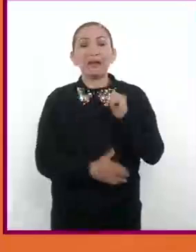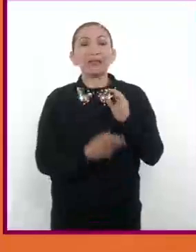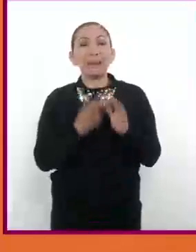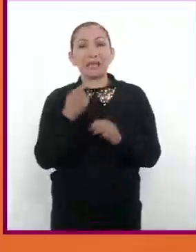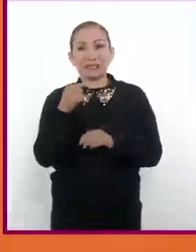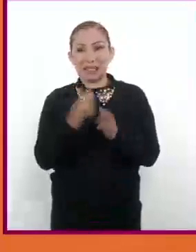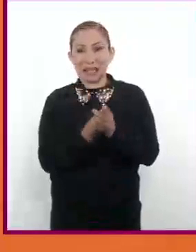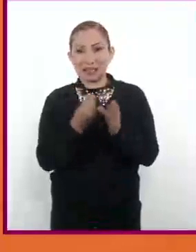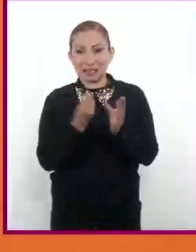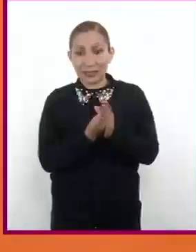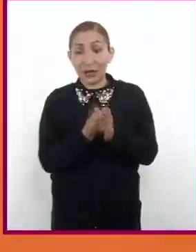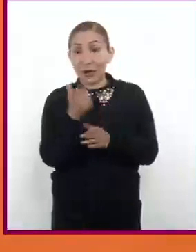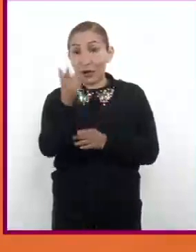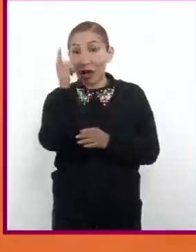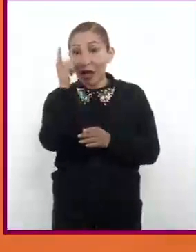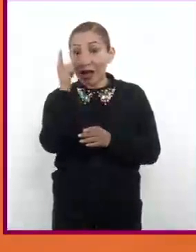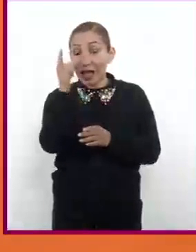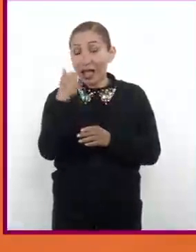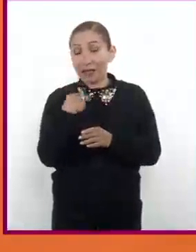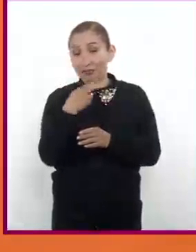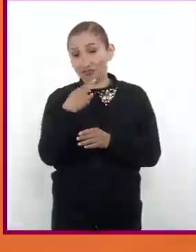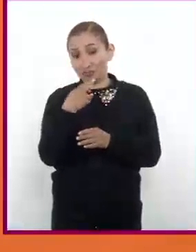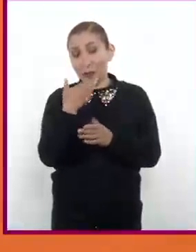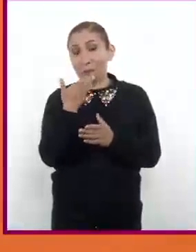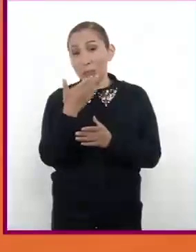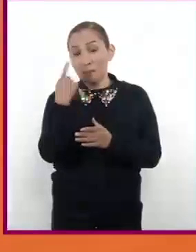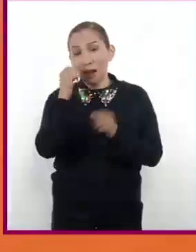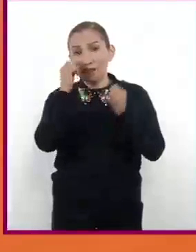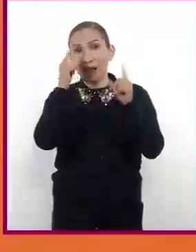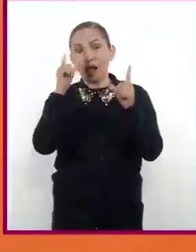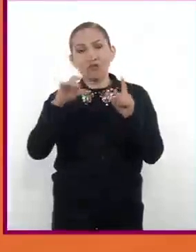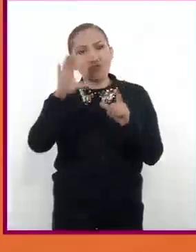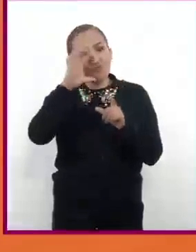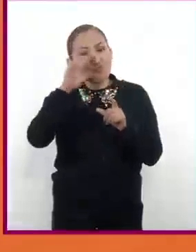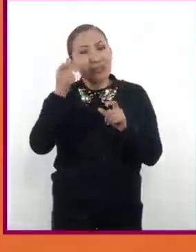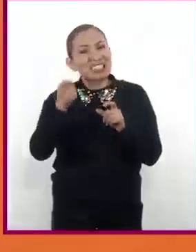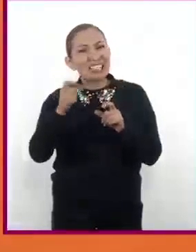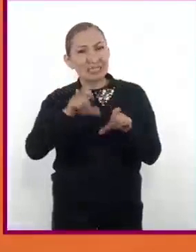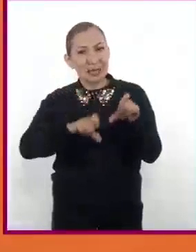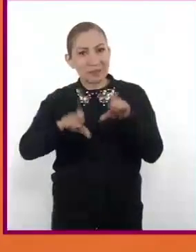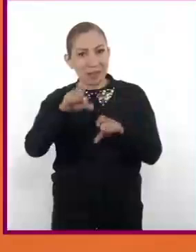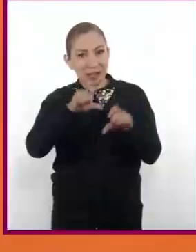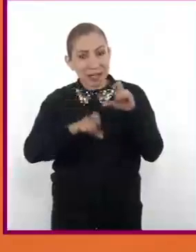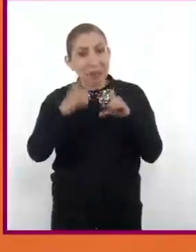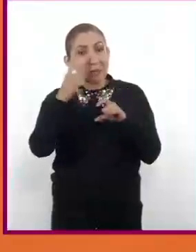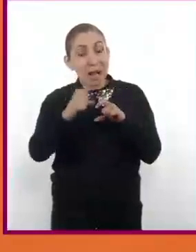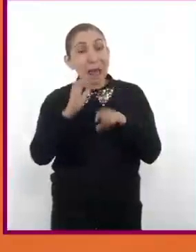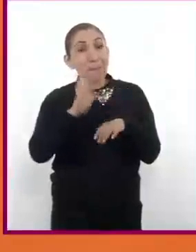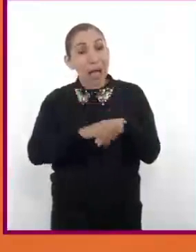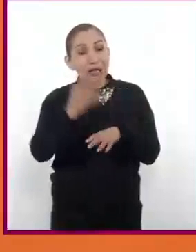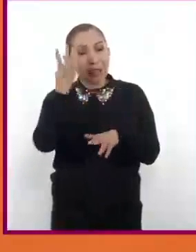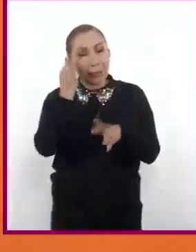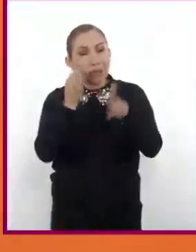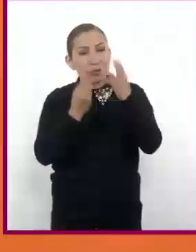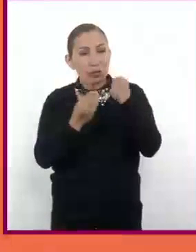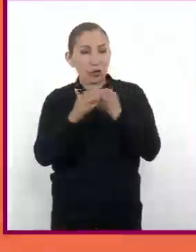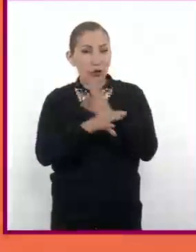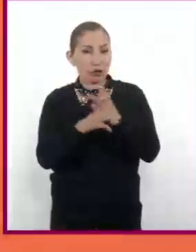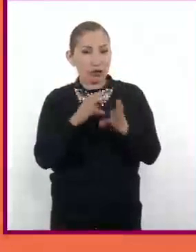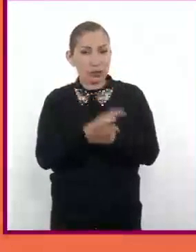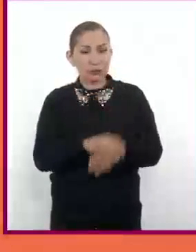de la sesión. Esperamos que les haya sido útil para despertar su curiosidad por la química y para adquirir más